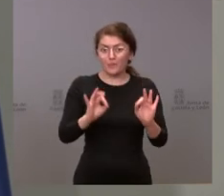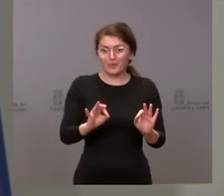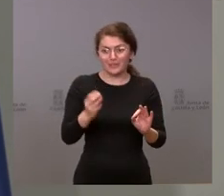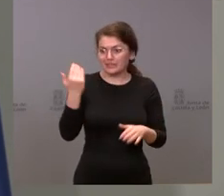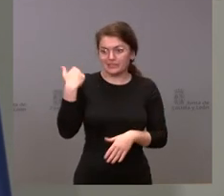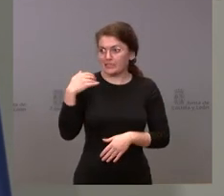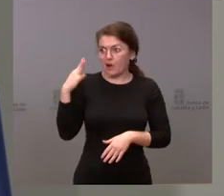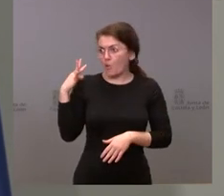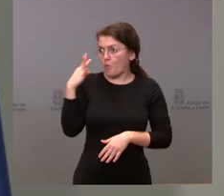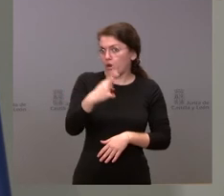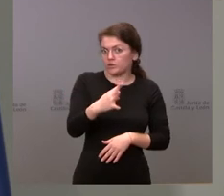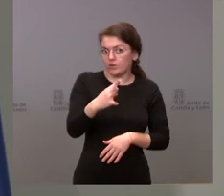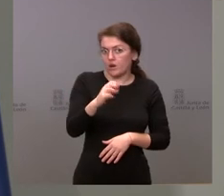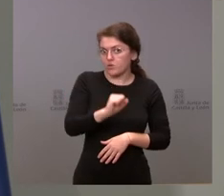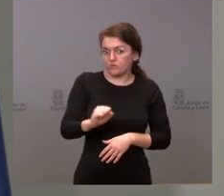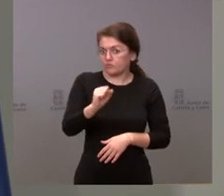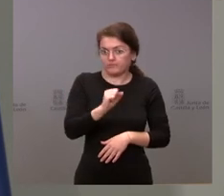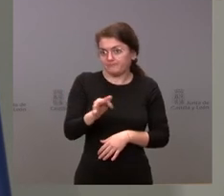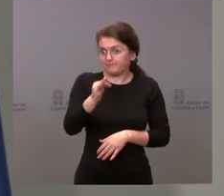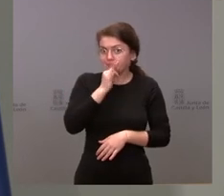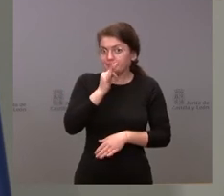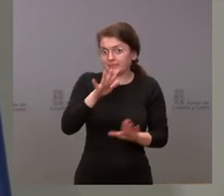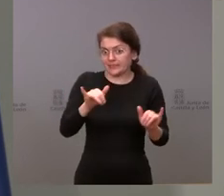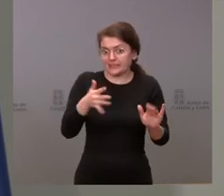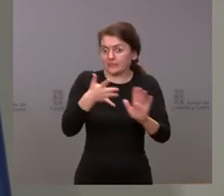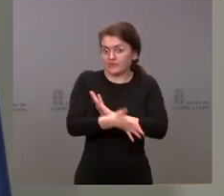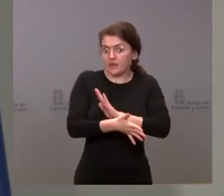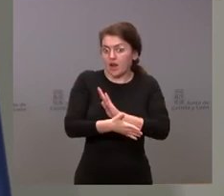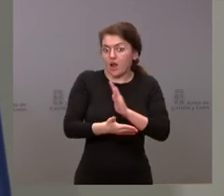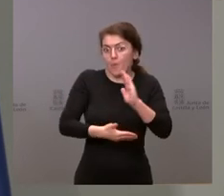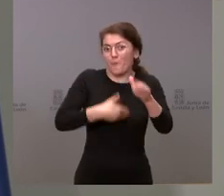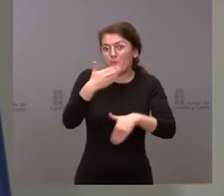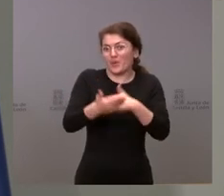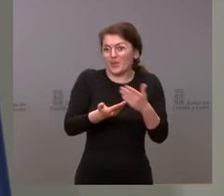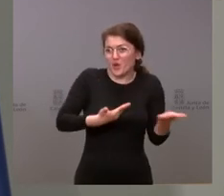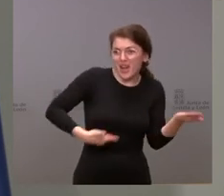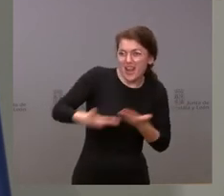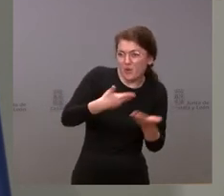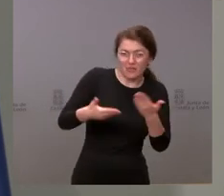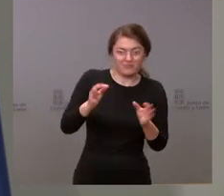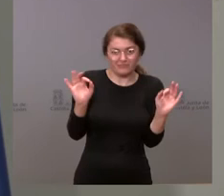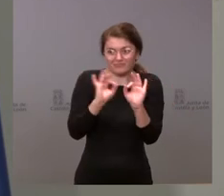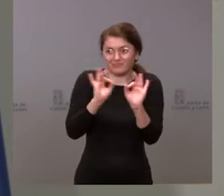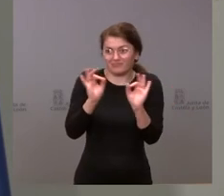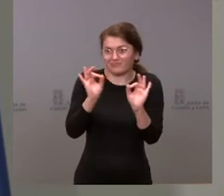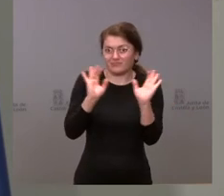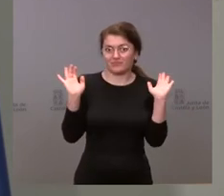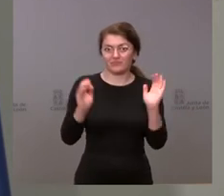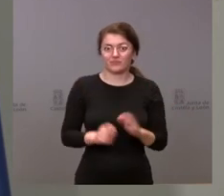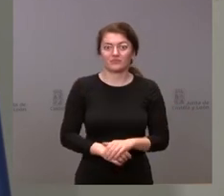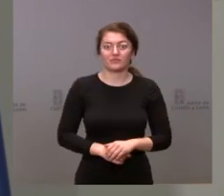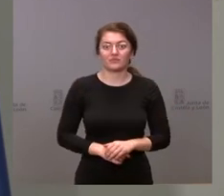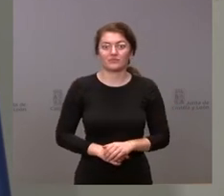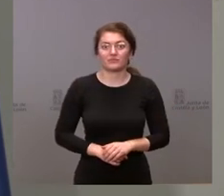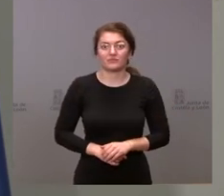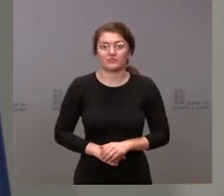haya producido y sin que estemos iniciando un verdadero proceso de negociación multilateral entre todas las comunidades autónomas en otro